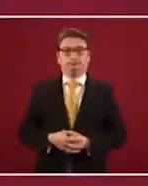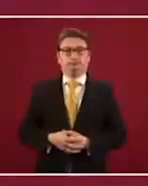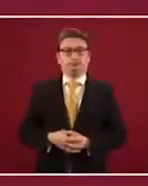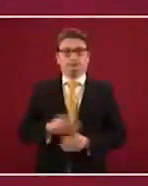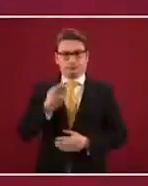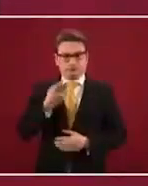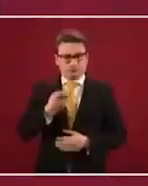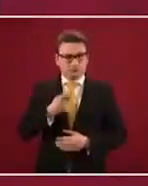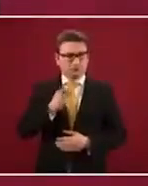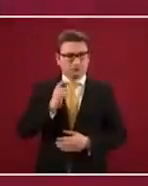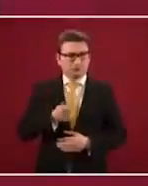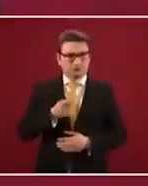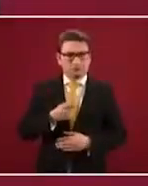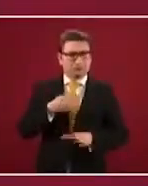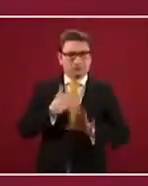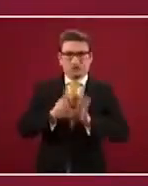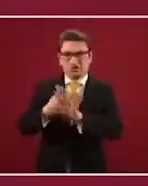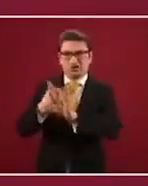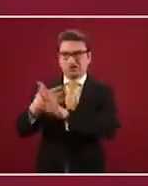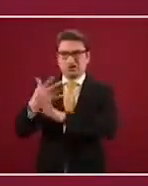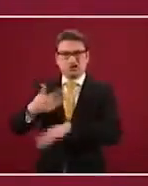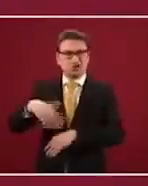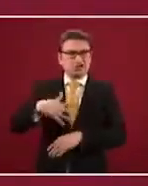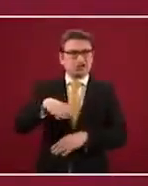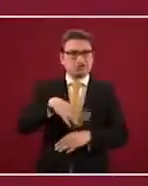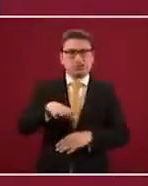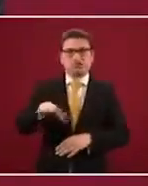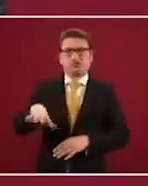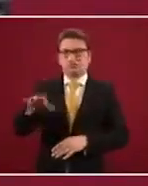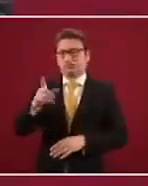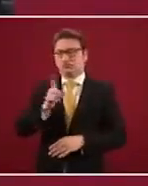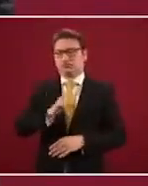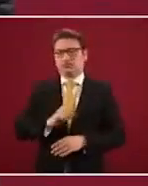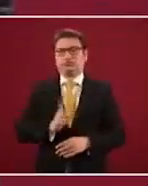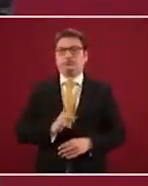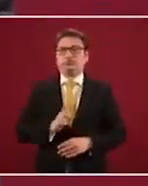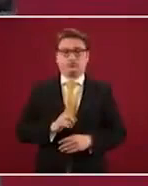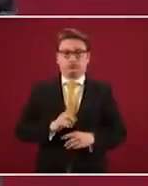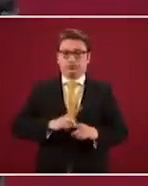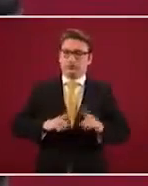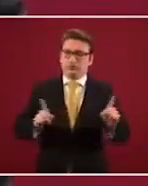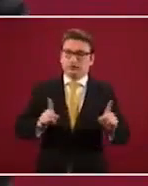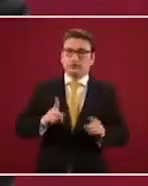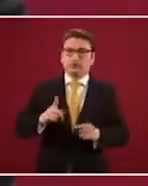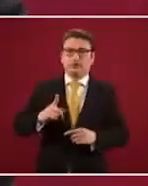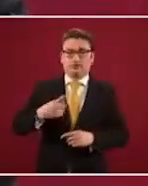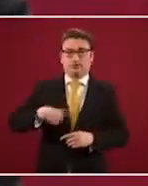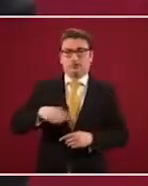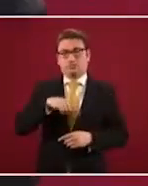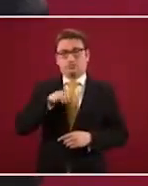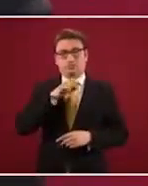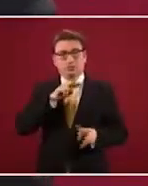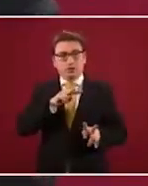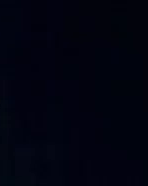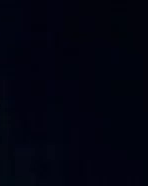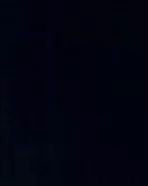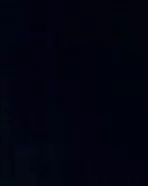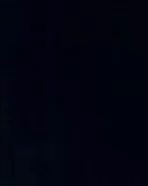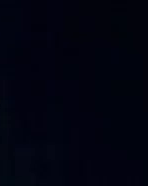es persecución, es no ser tapadera de nadie.